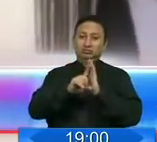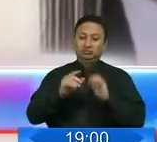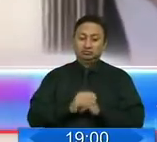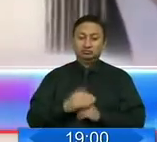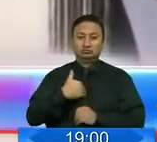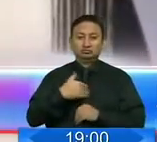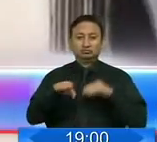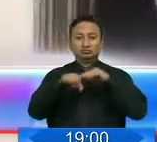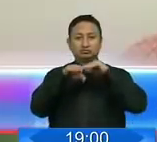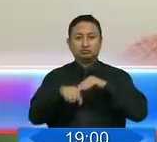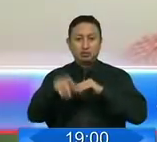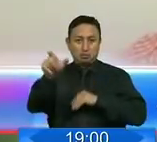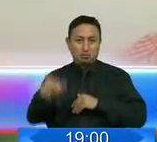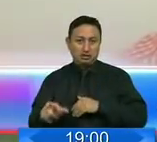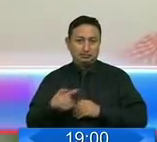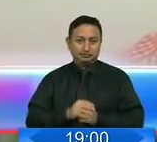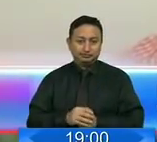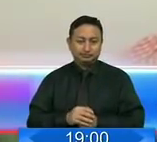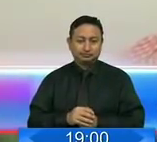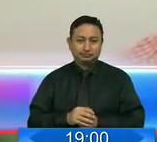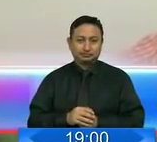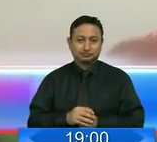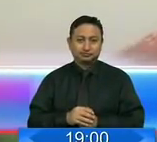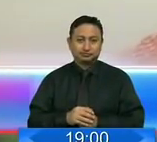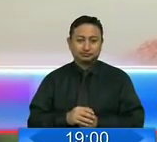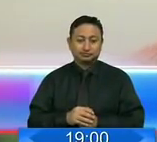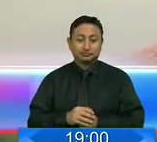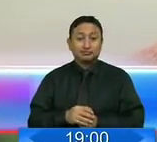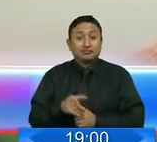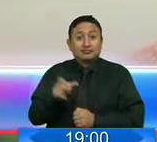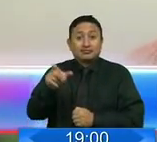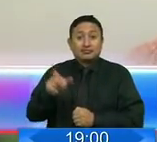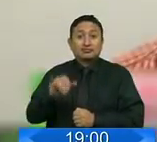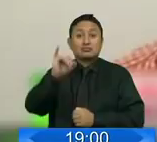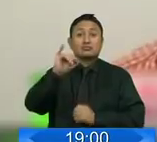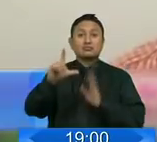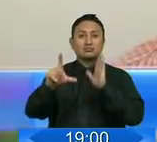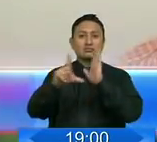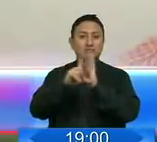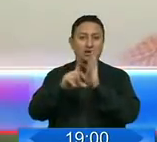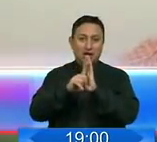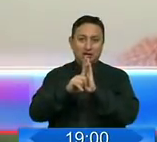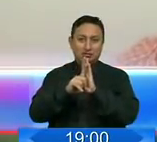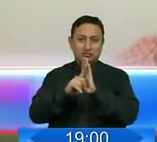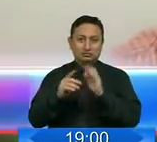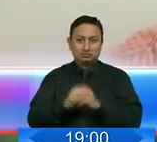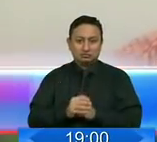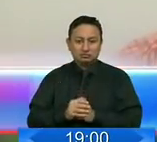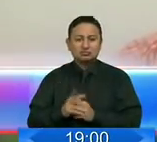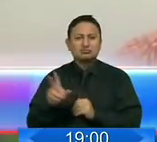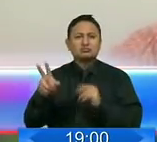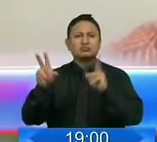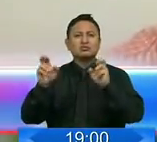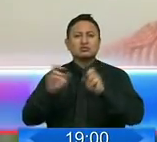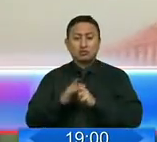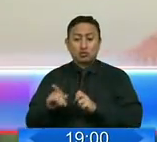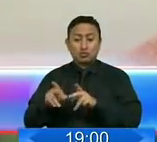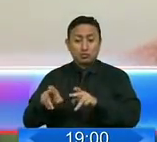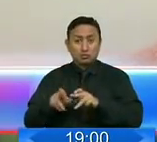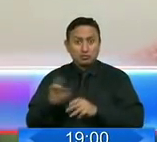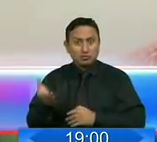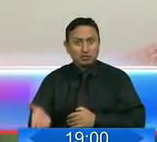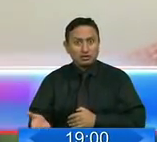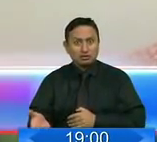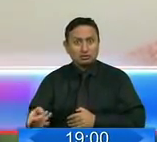simpatía. Es el cometimiento de una ilegalidad el permitir eso, que la